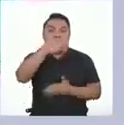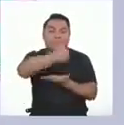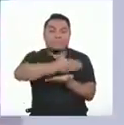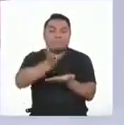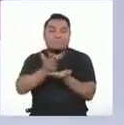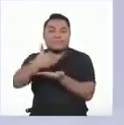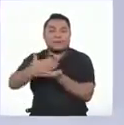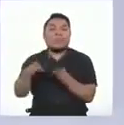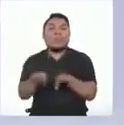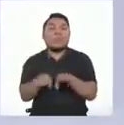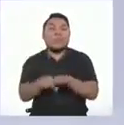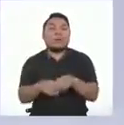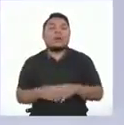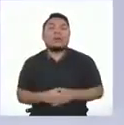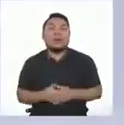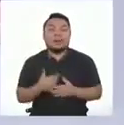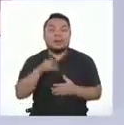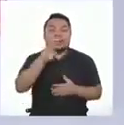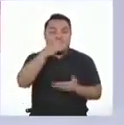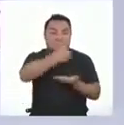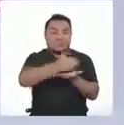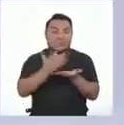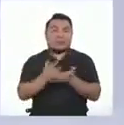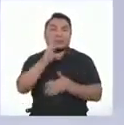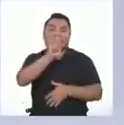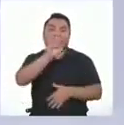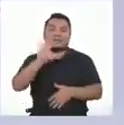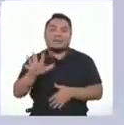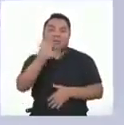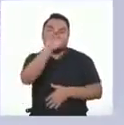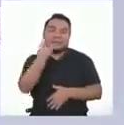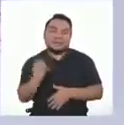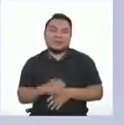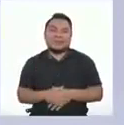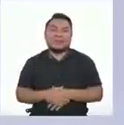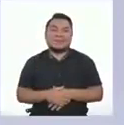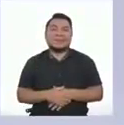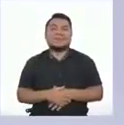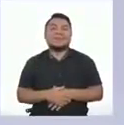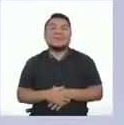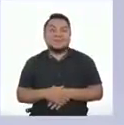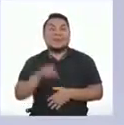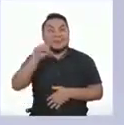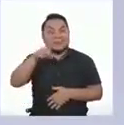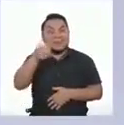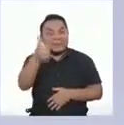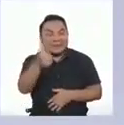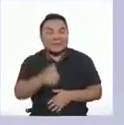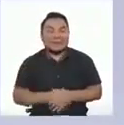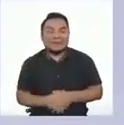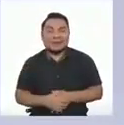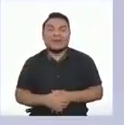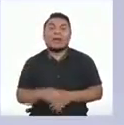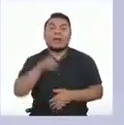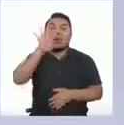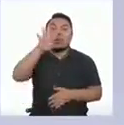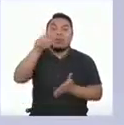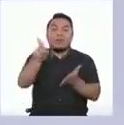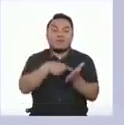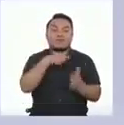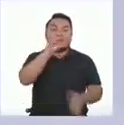partes iguales? Cada parte sería el 25%. Bien, 4